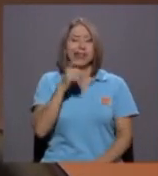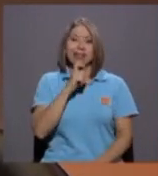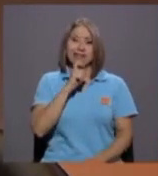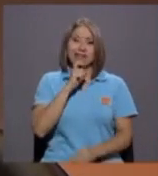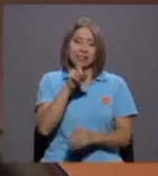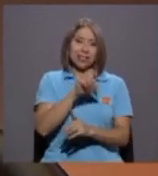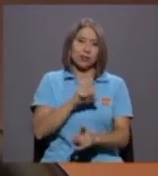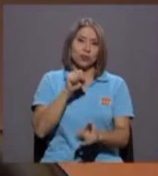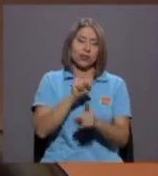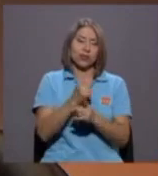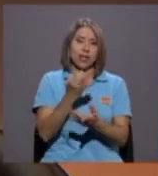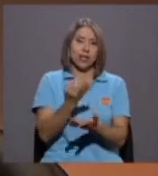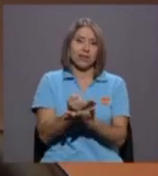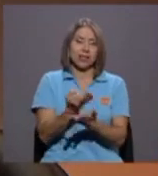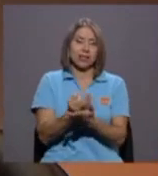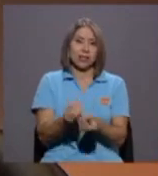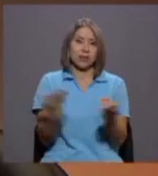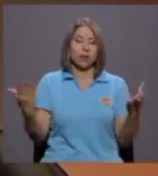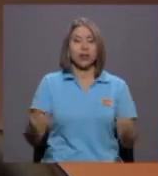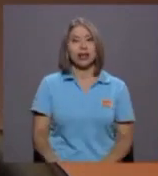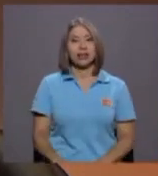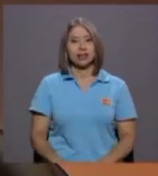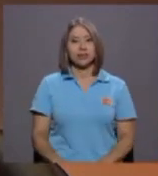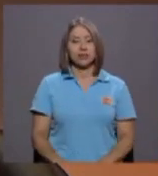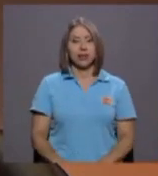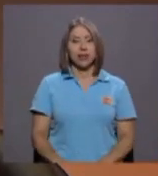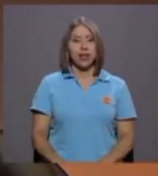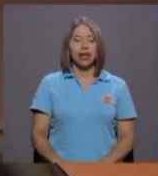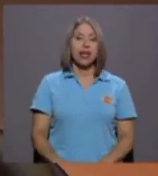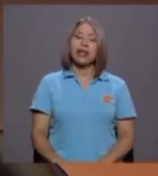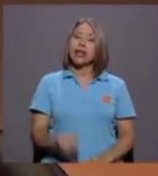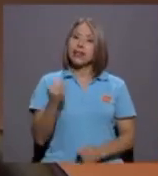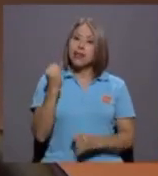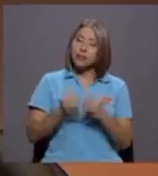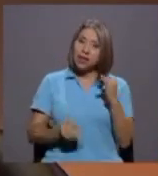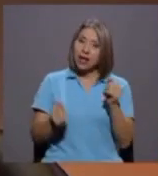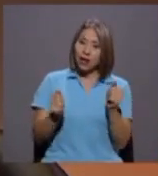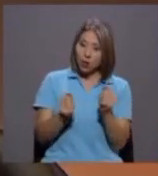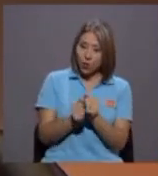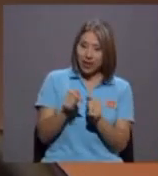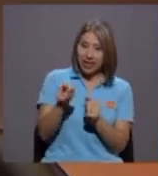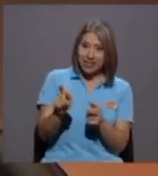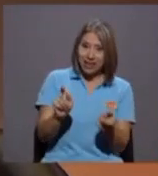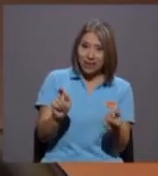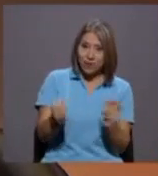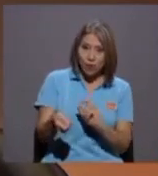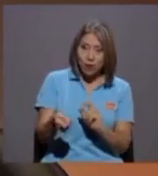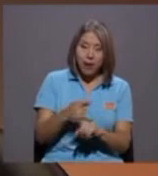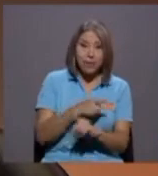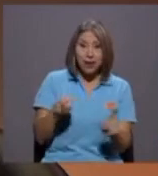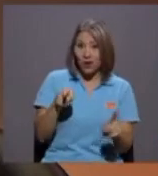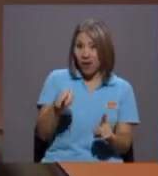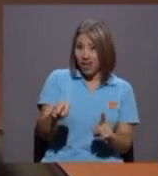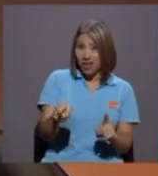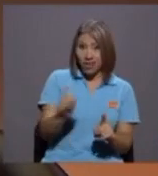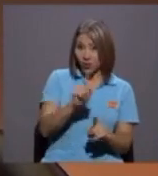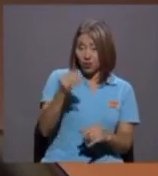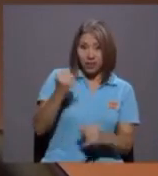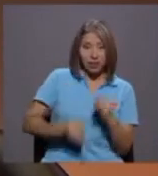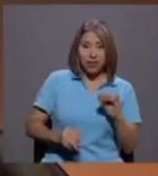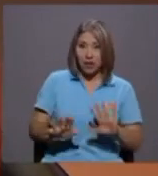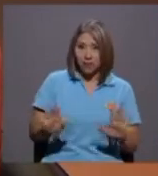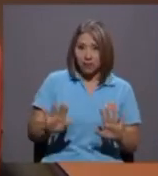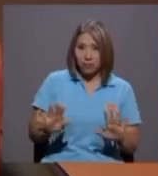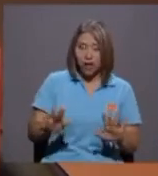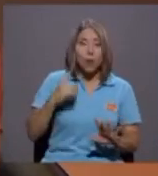finanzas públicas, que termina con esa reforma, pero que no se termina ahí, para decirlo de alguna manera, porque el